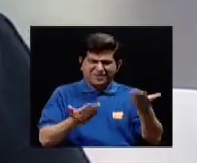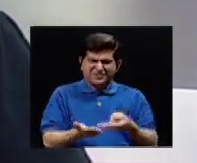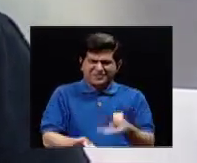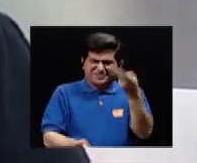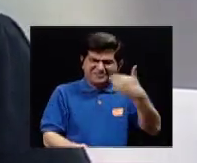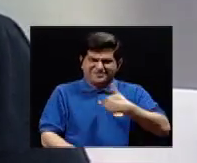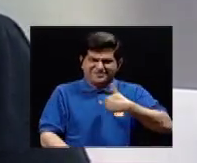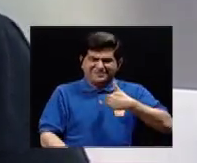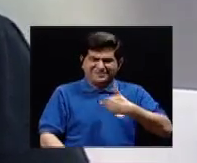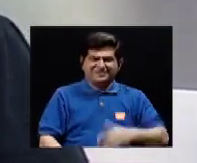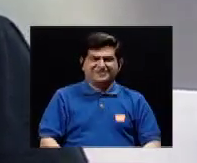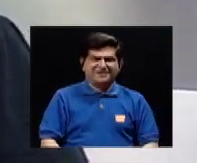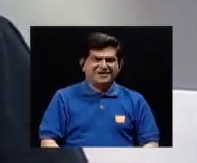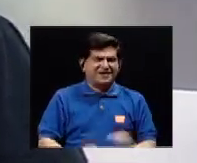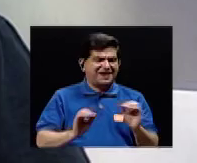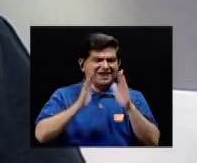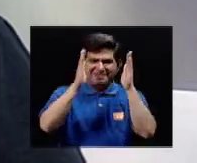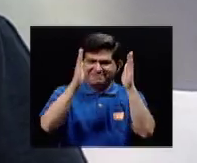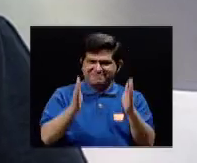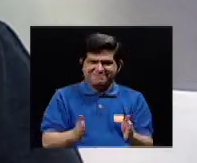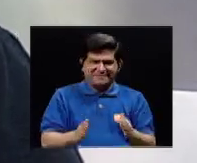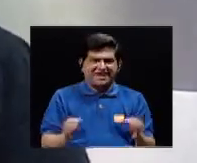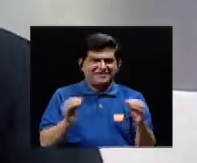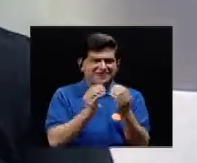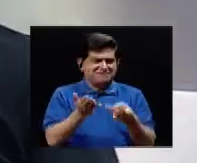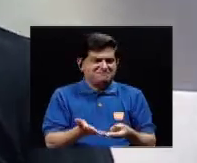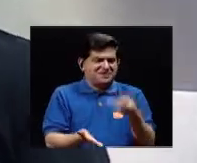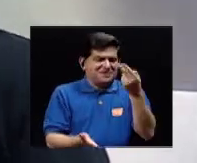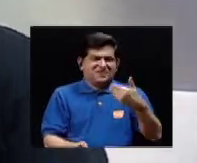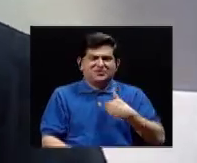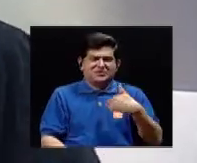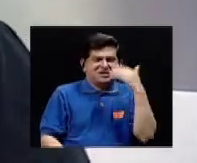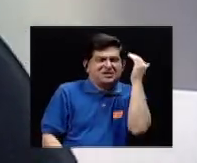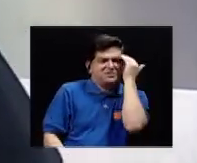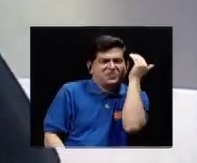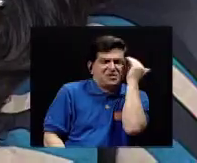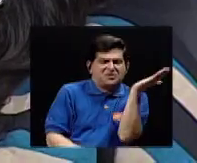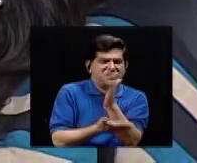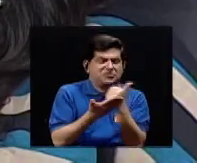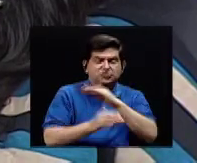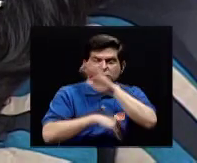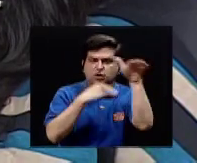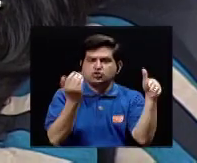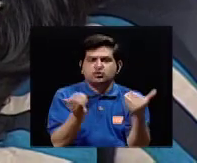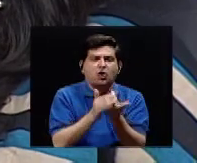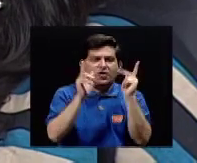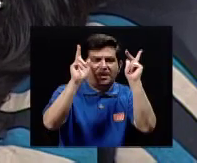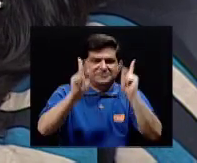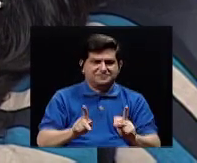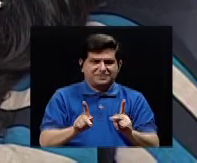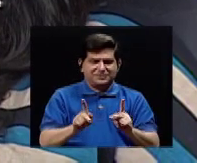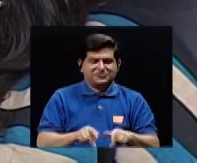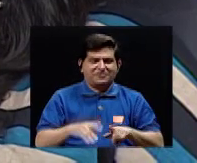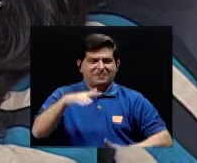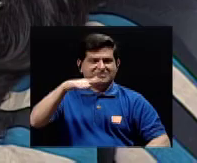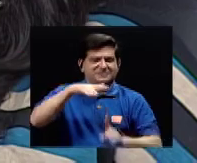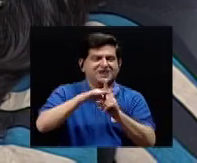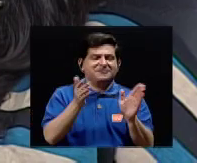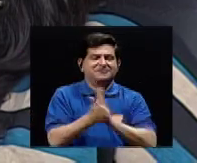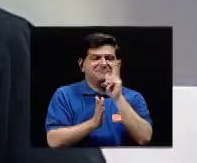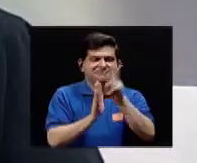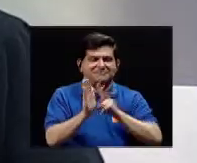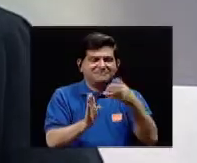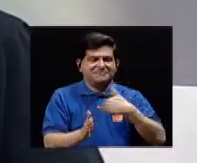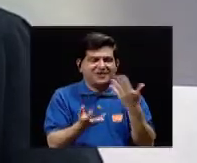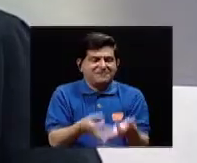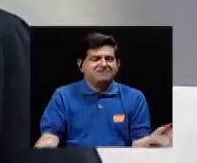cosas valiosas que tiene es que no hay nadie que sea más valioso porque sabe un poquito más, sino que todas las personas que aparecen en ese